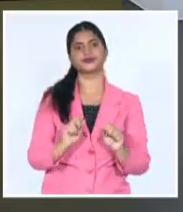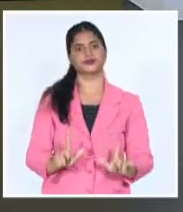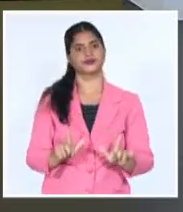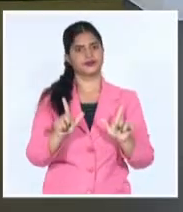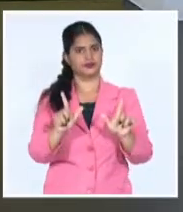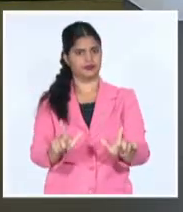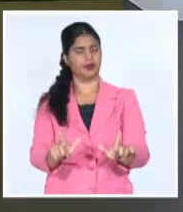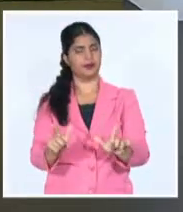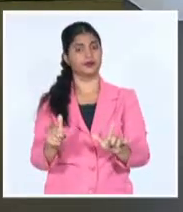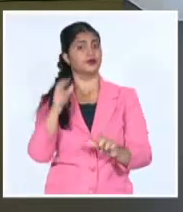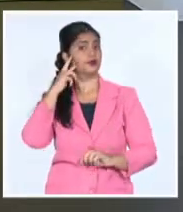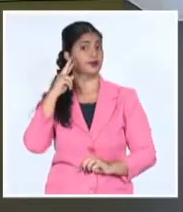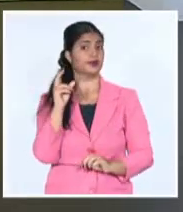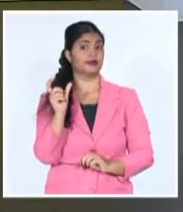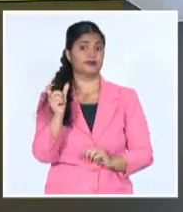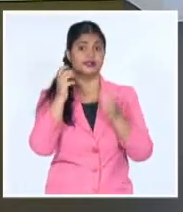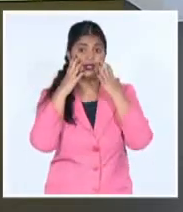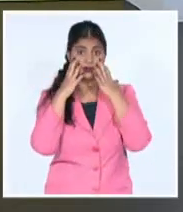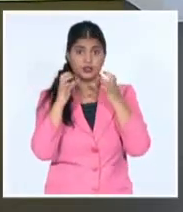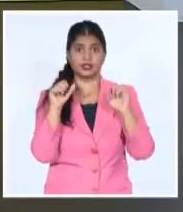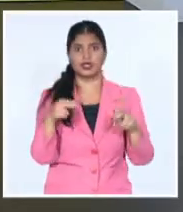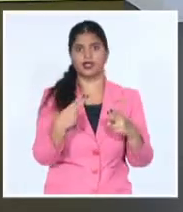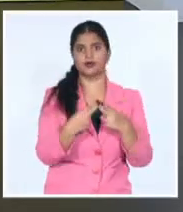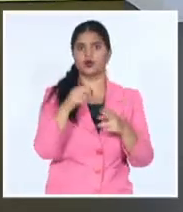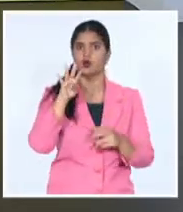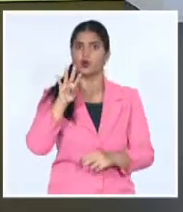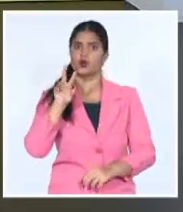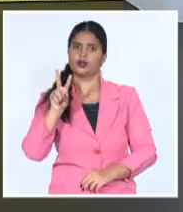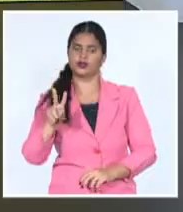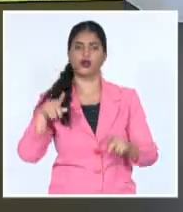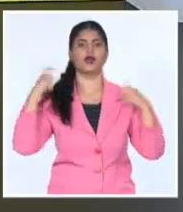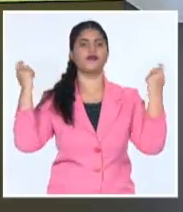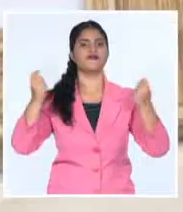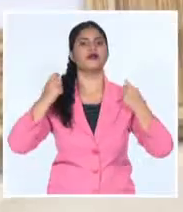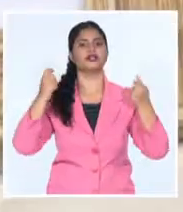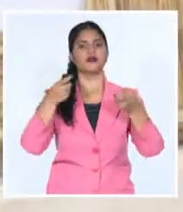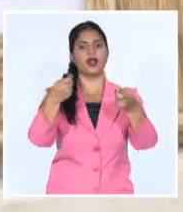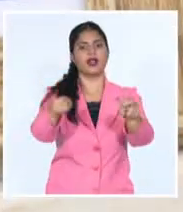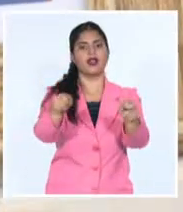también jornada inaugural de la edición 42 del Festival Provincial de la Radio.